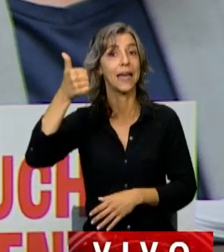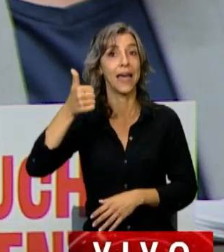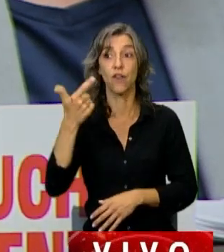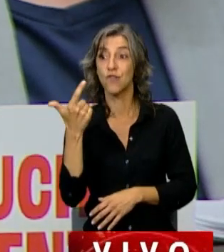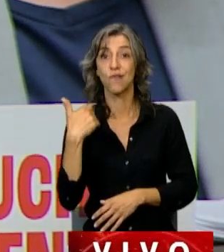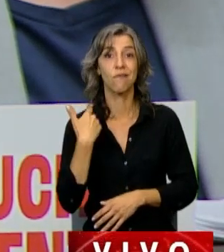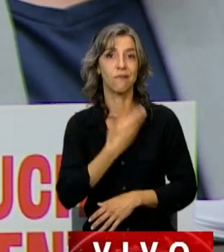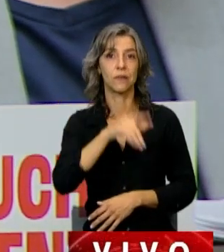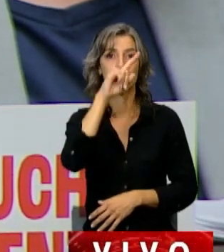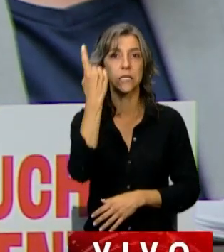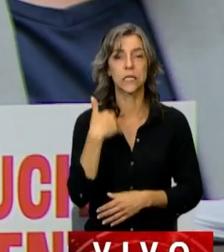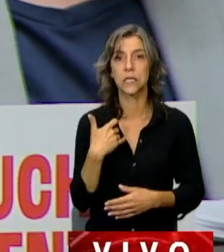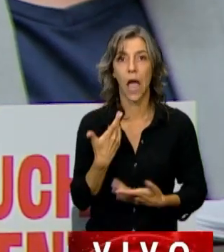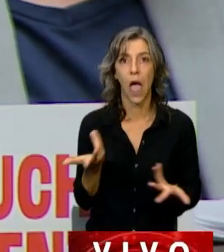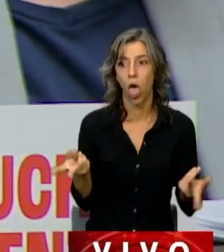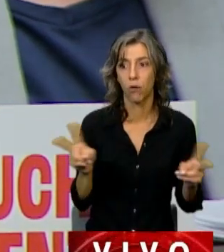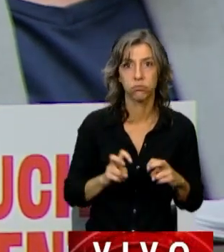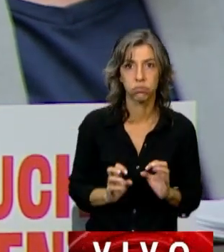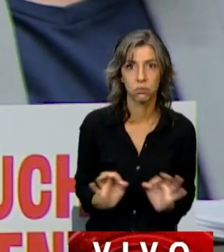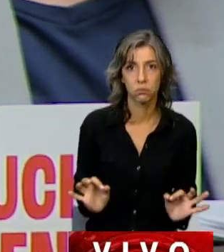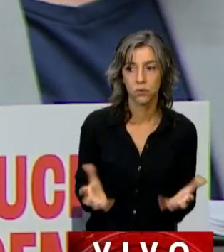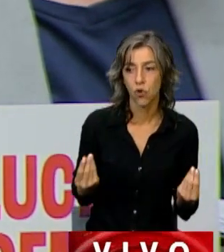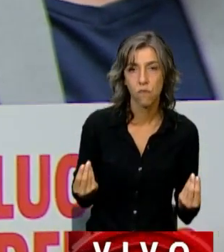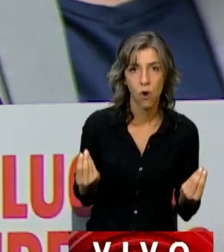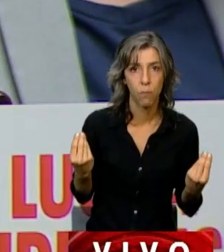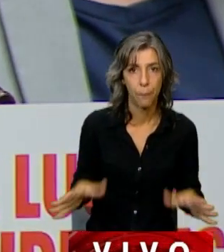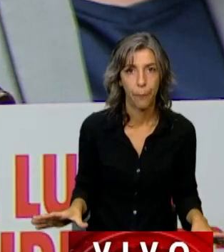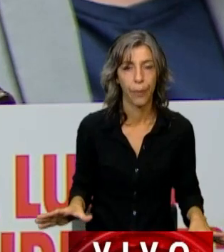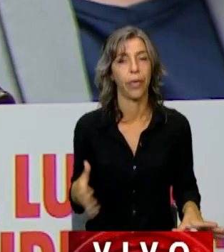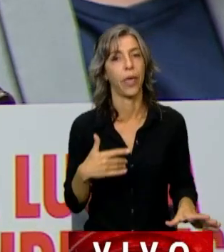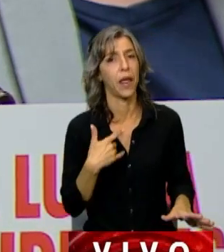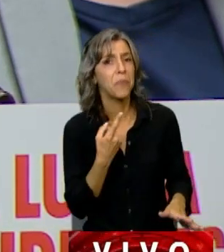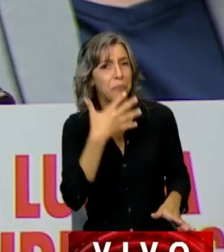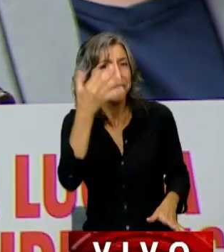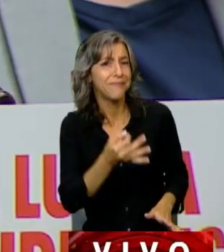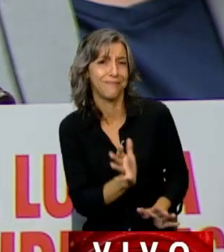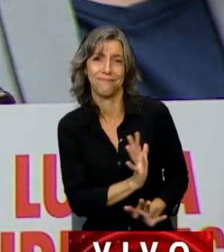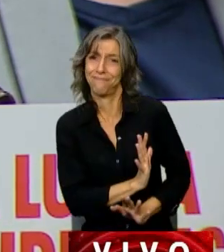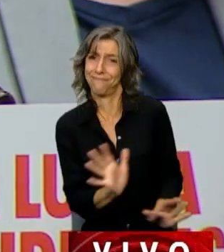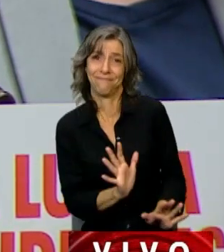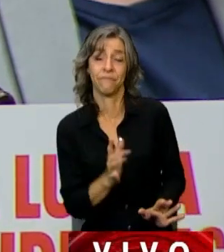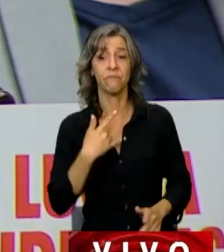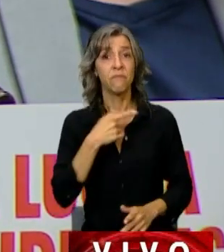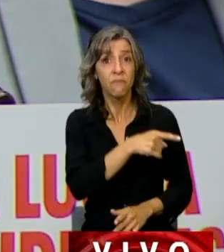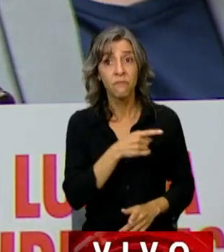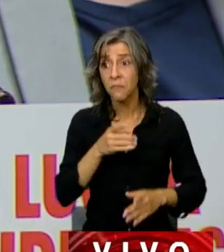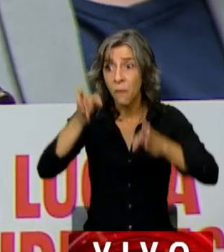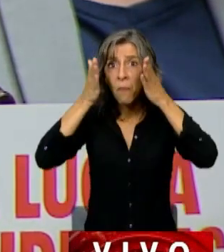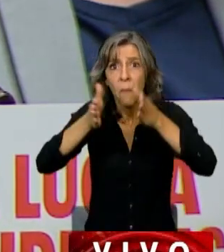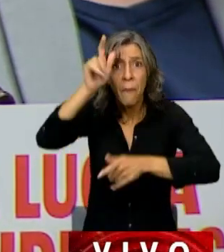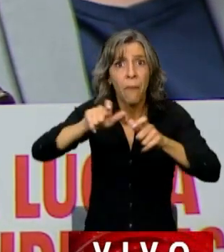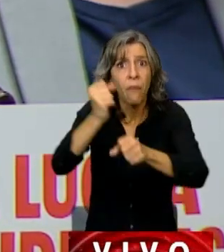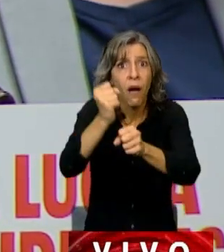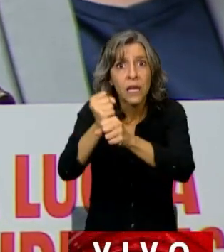manera. Nuestro planteo es que se financie el Estado no sobre la base de la expoliación de la clase trabajadora, sino que se cobren